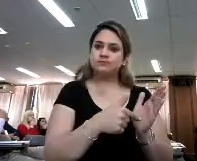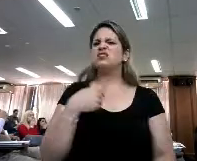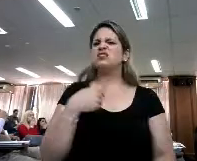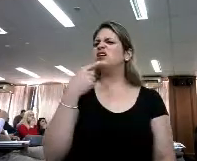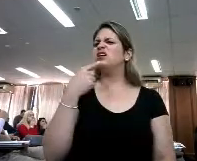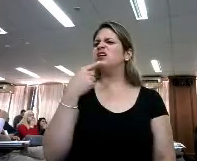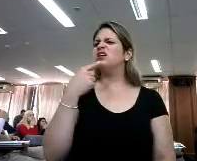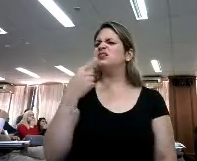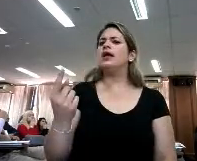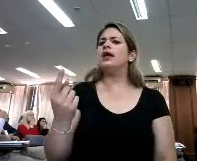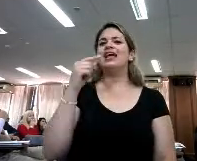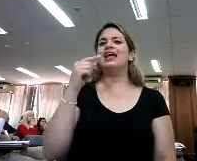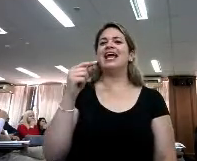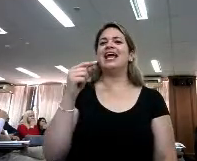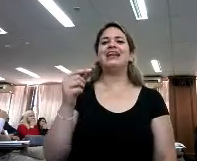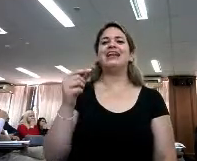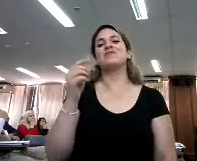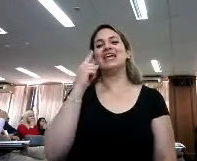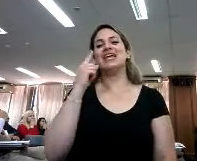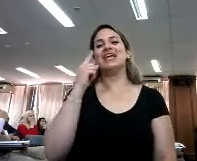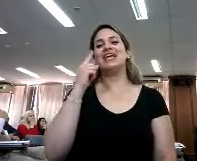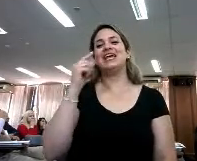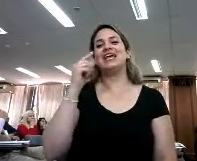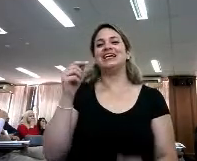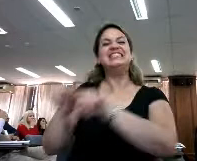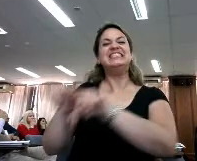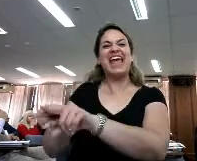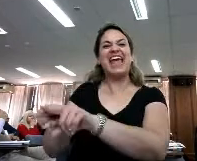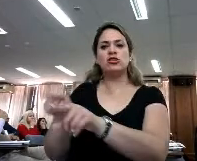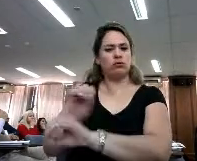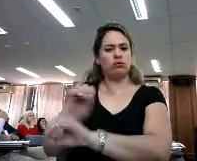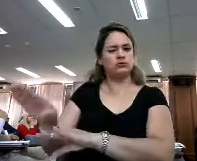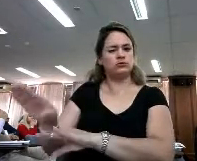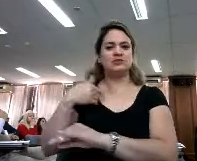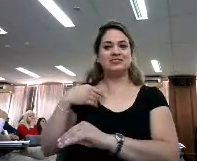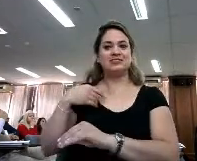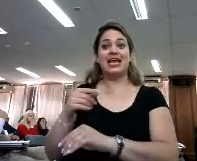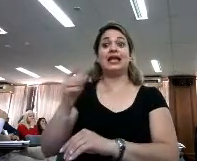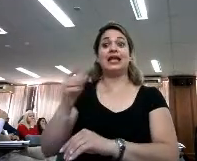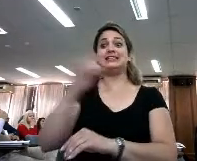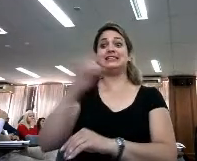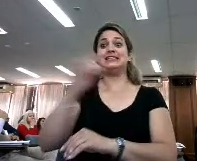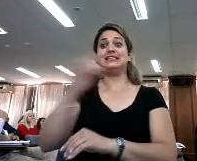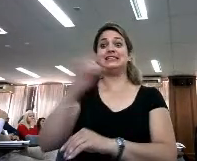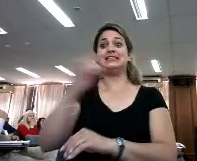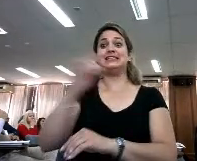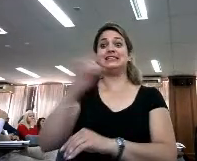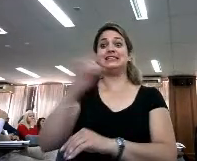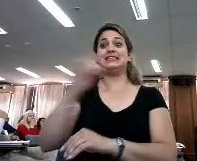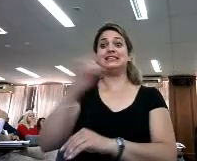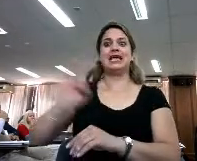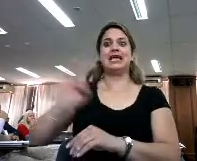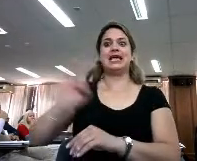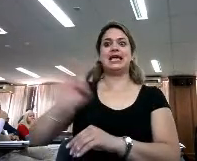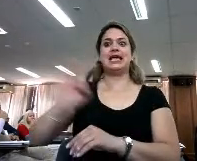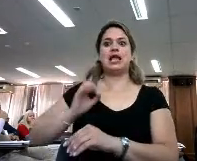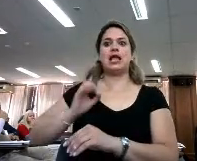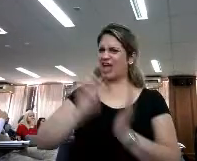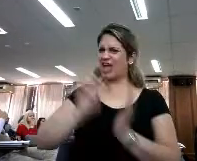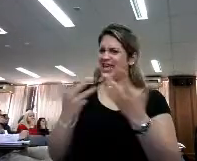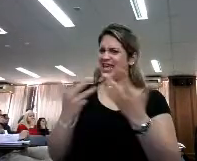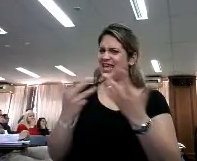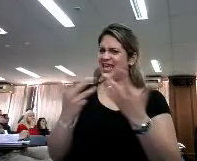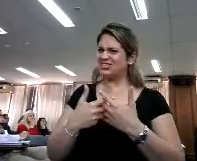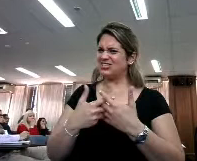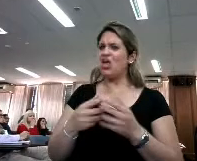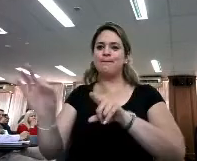años de soledad. Y era una obra a partir de la cual el autor estaba detallando las relaciones